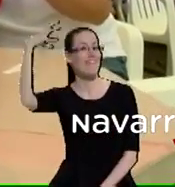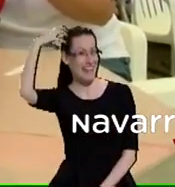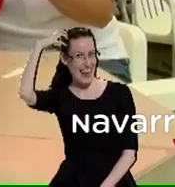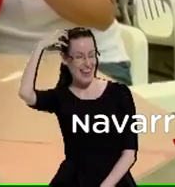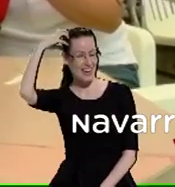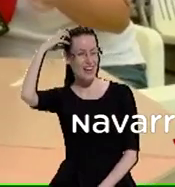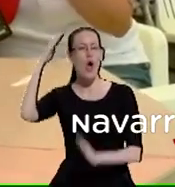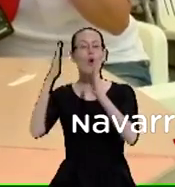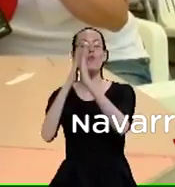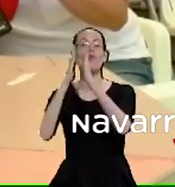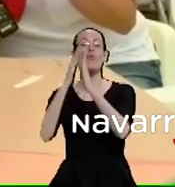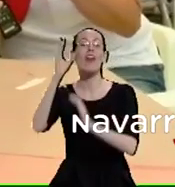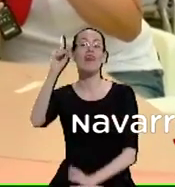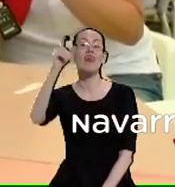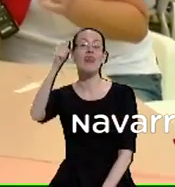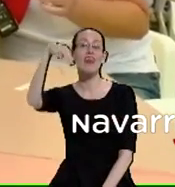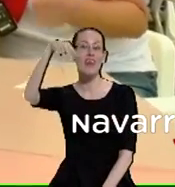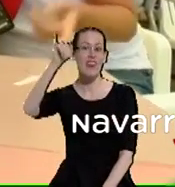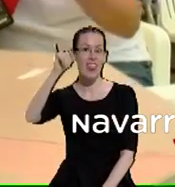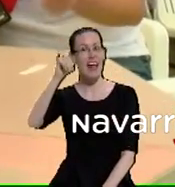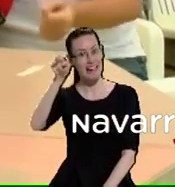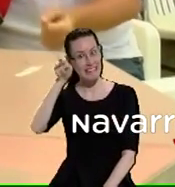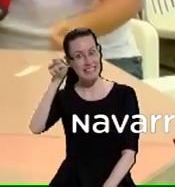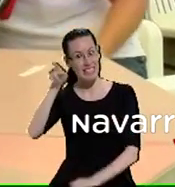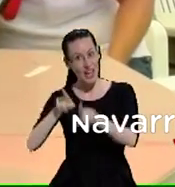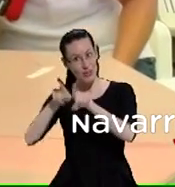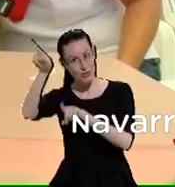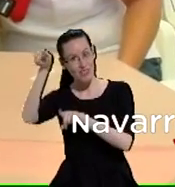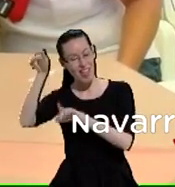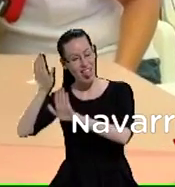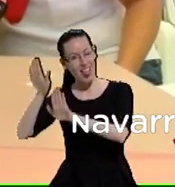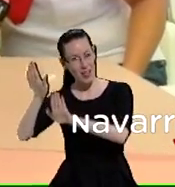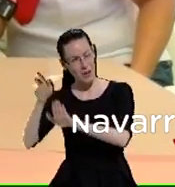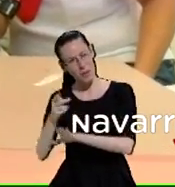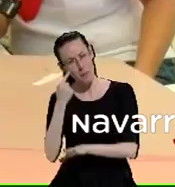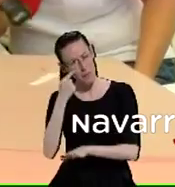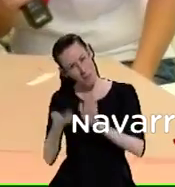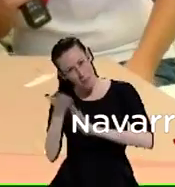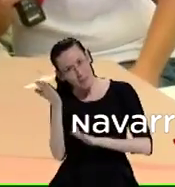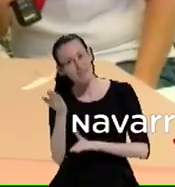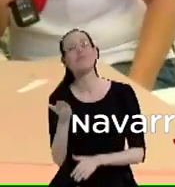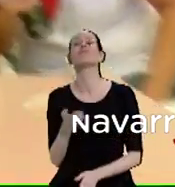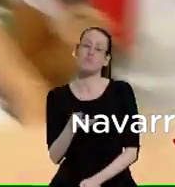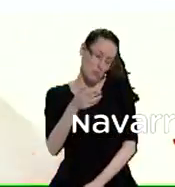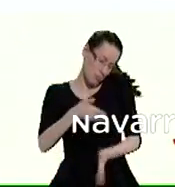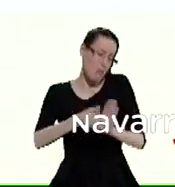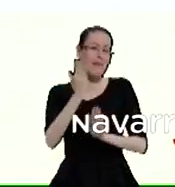nuestro compañero Dani ha estado allí en el chupinazo. ¿Nos vamos a verlo? Pues vamos. Pues